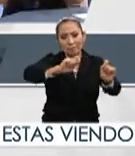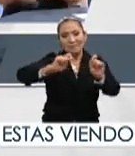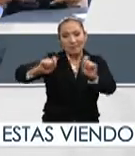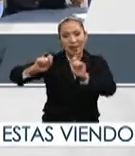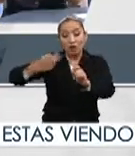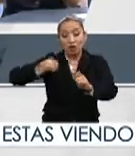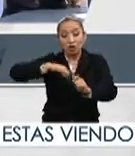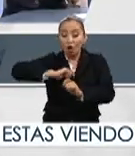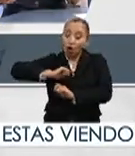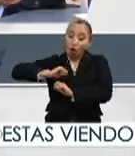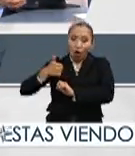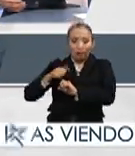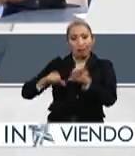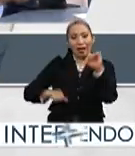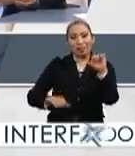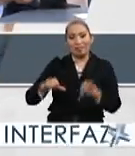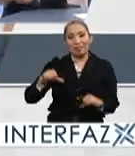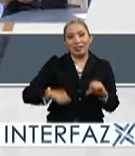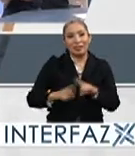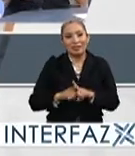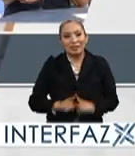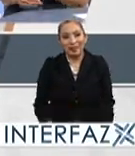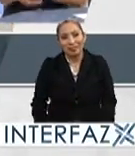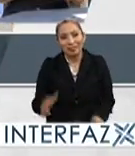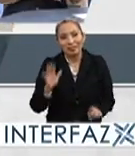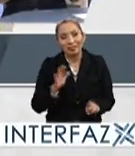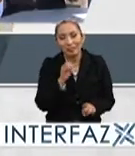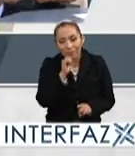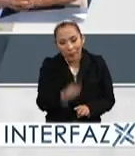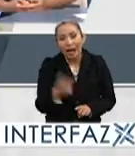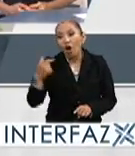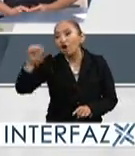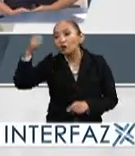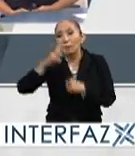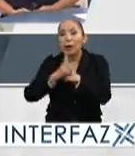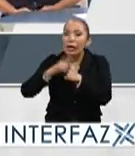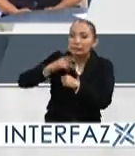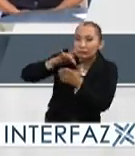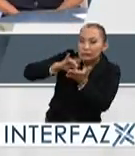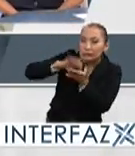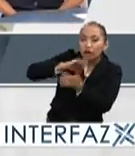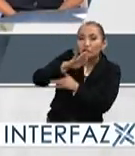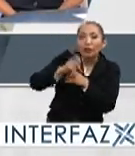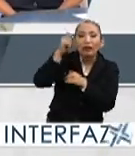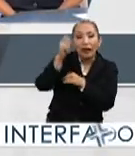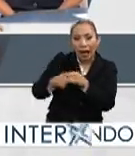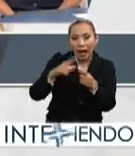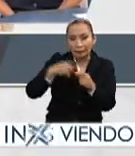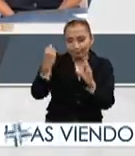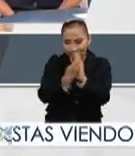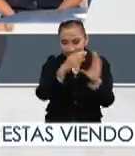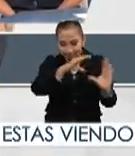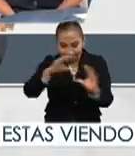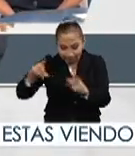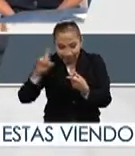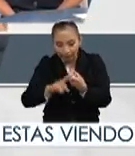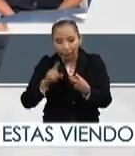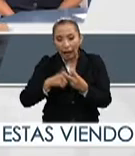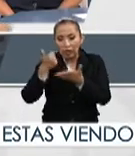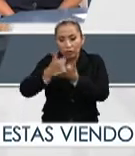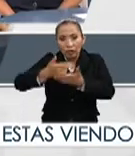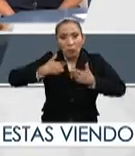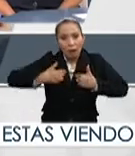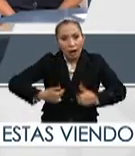actividades, nosotros iremos tomando otras actividades que se llevan en otros países, todo lo que es la capacitación, la